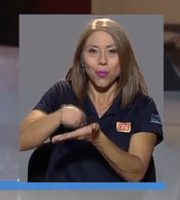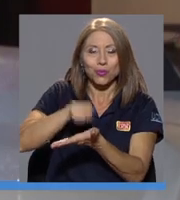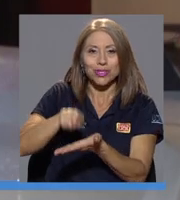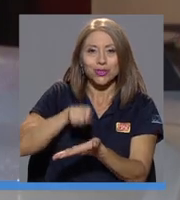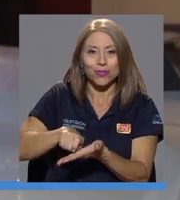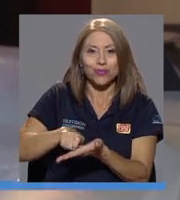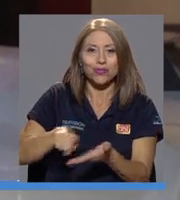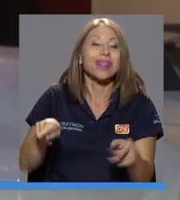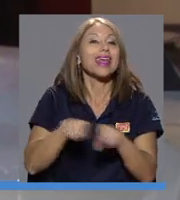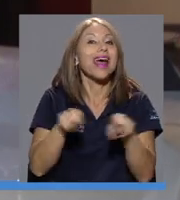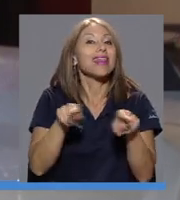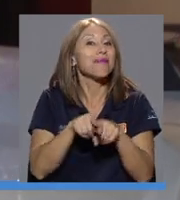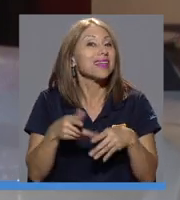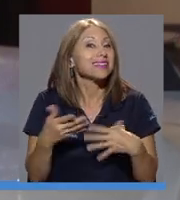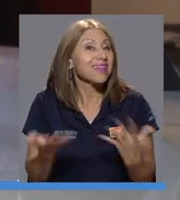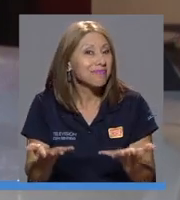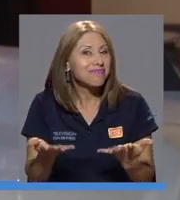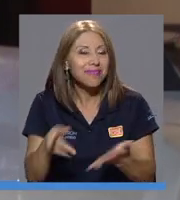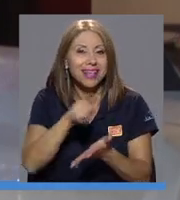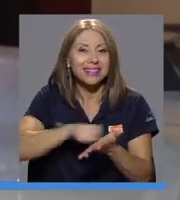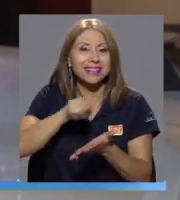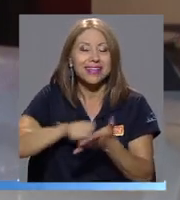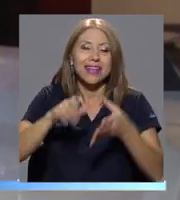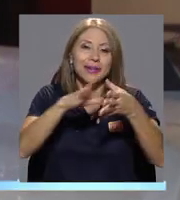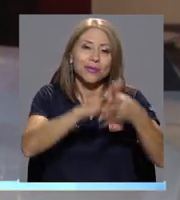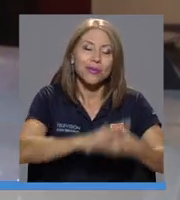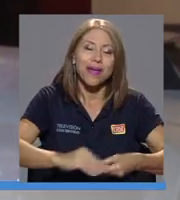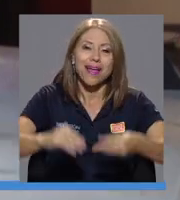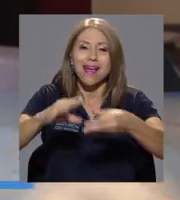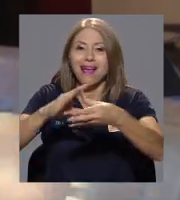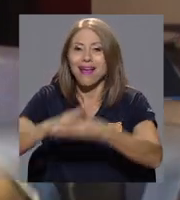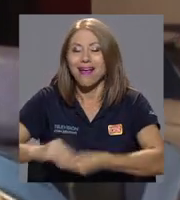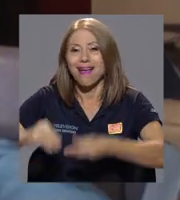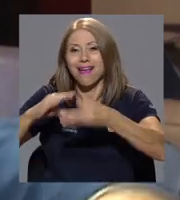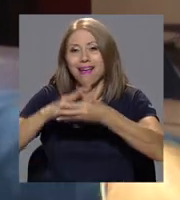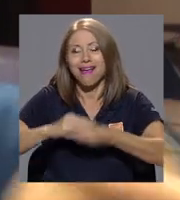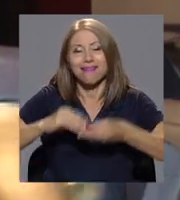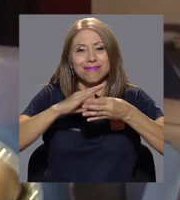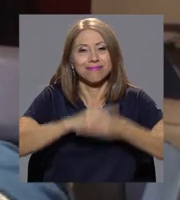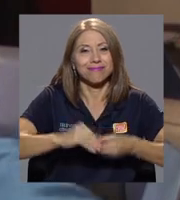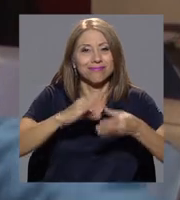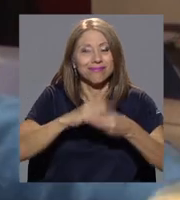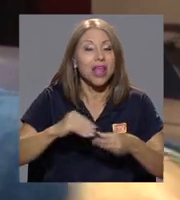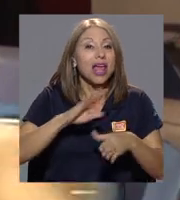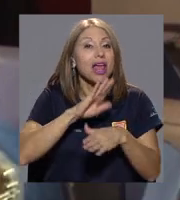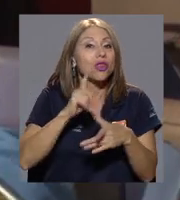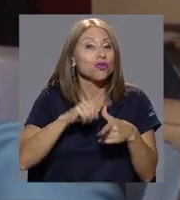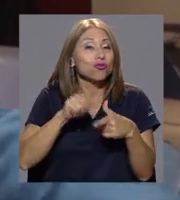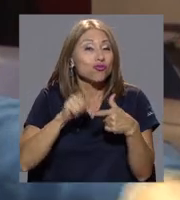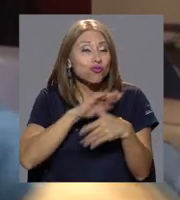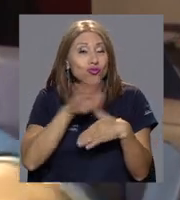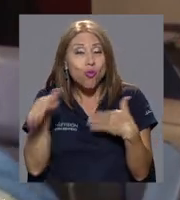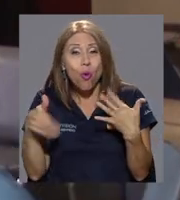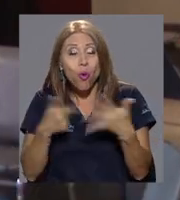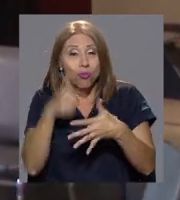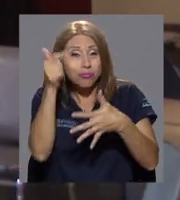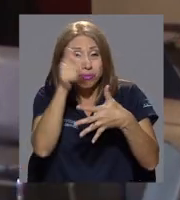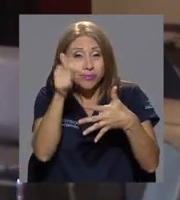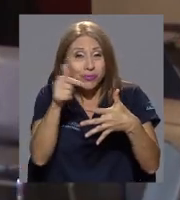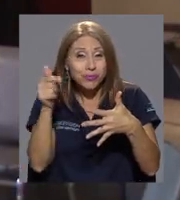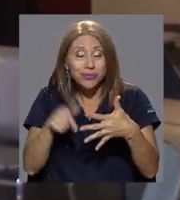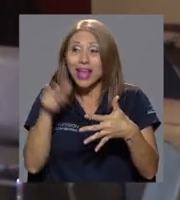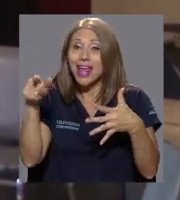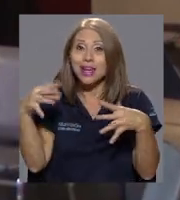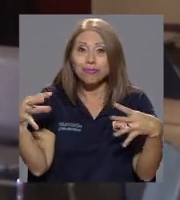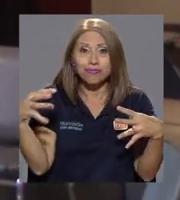además escribe cuentos. Entonces él está uniendo todas estas facetas en las que él